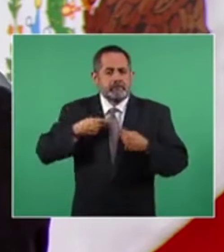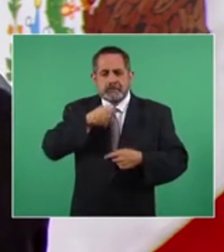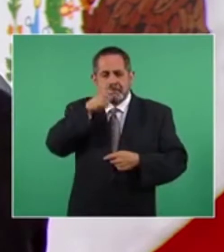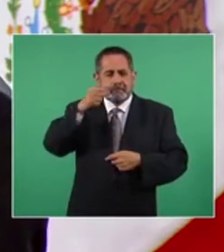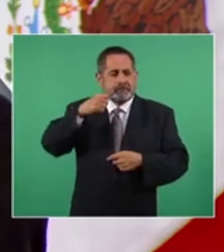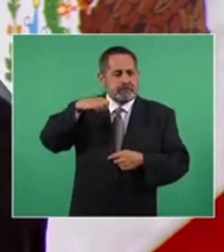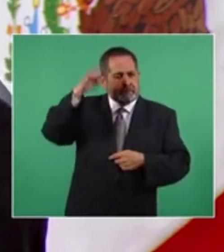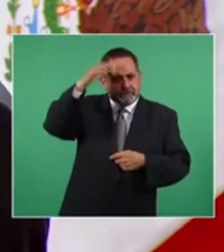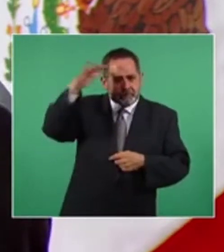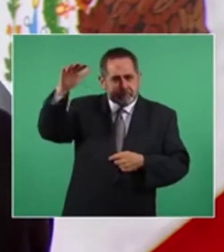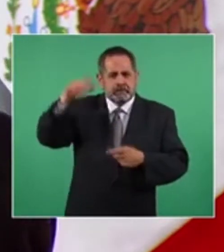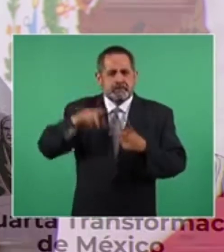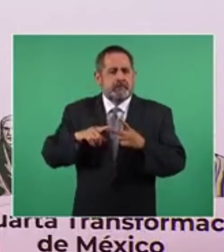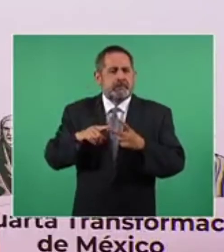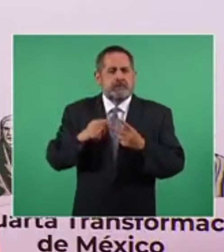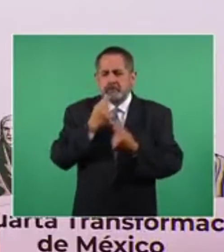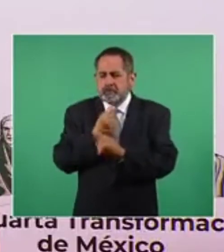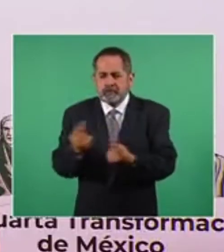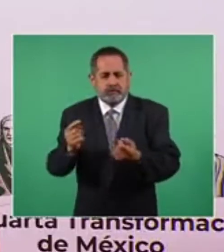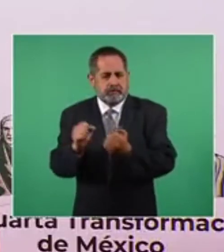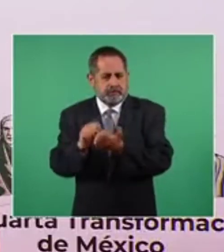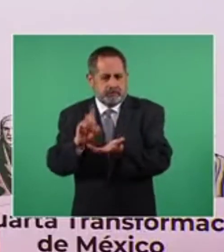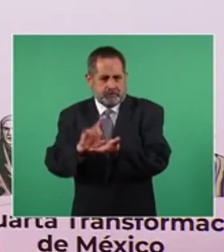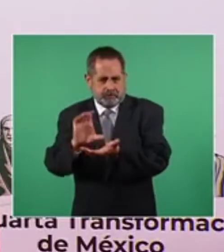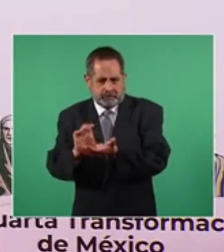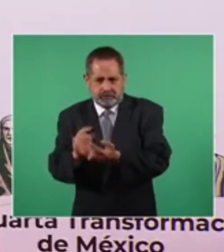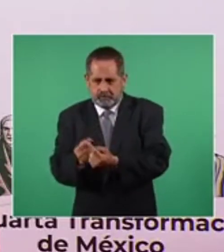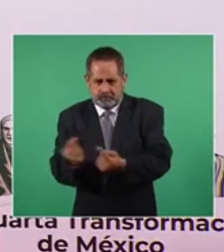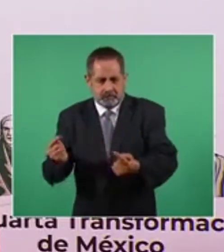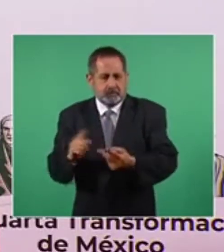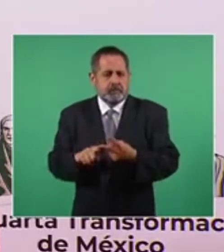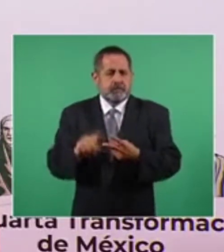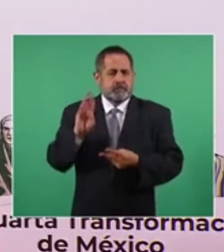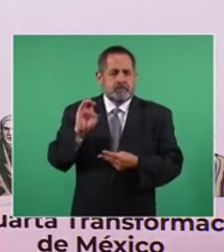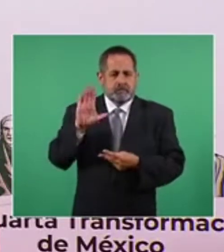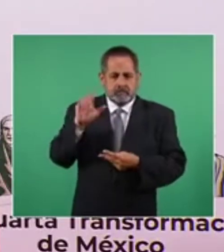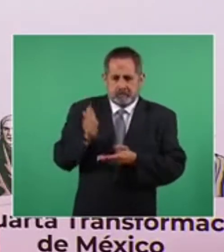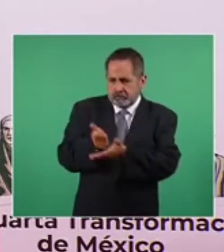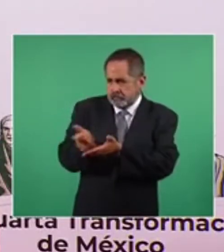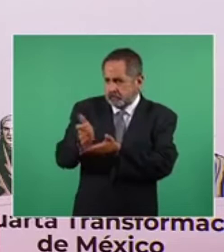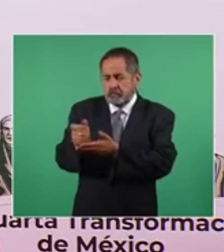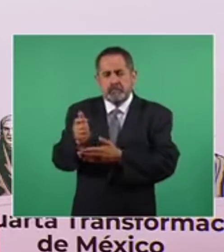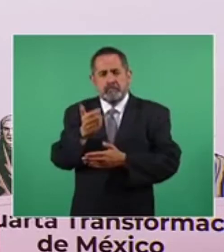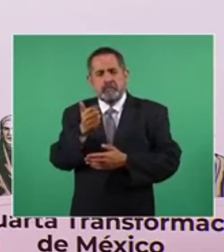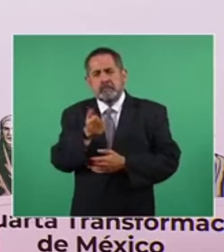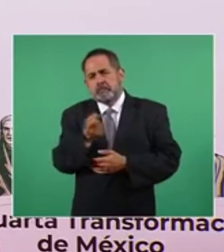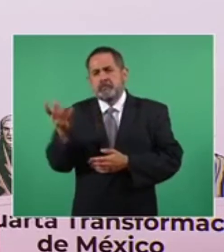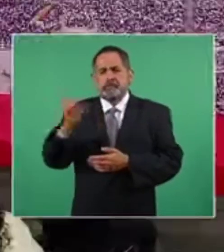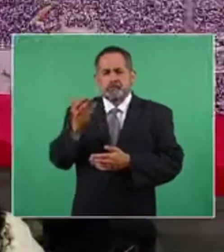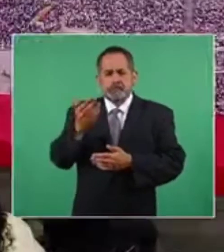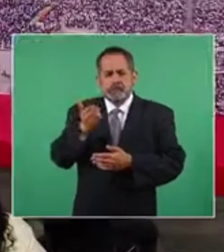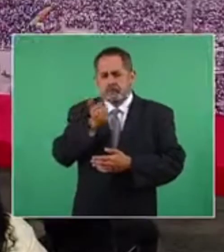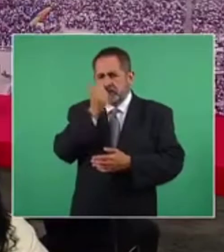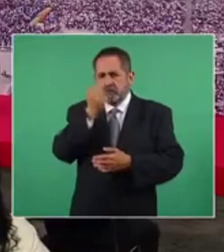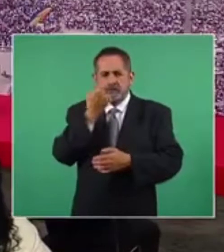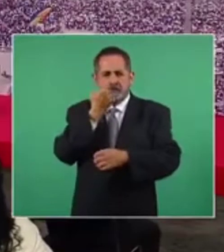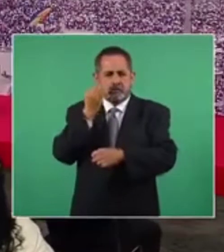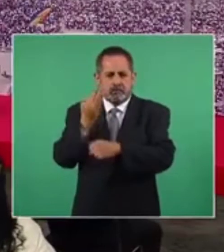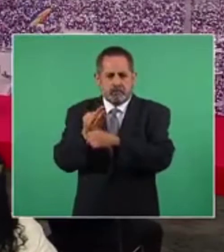a las niñas y niños con discapacidad, las becas para estudiantes de familias